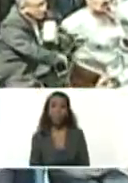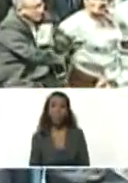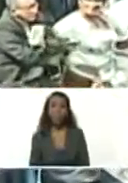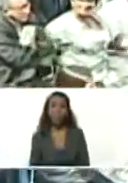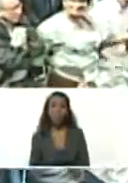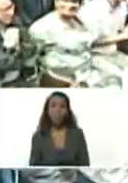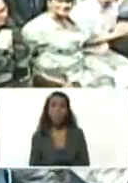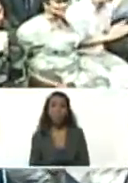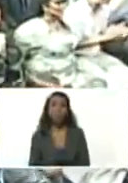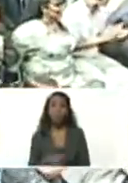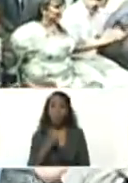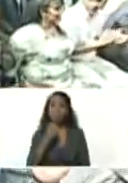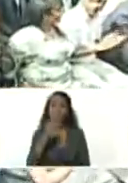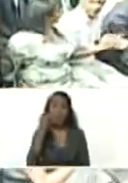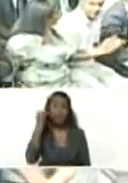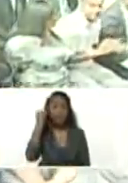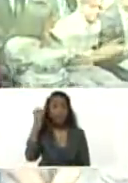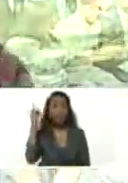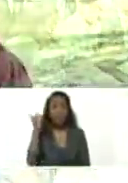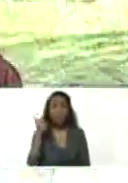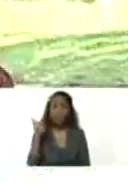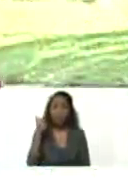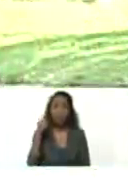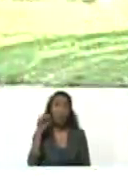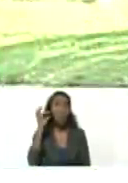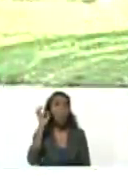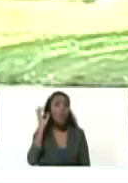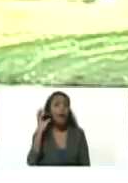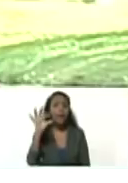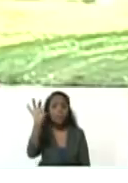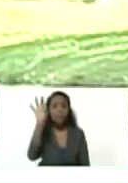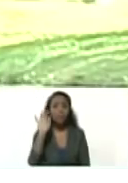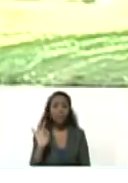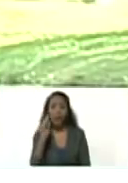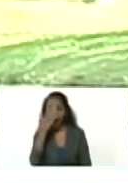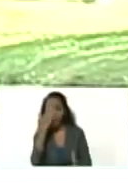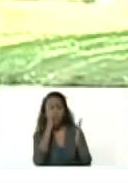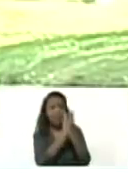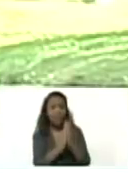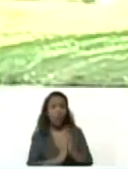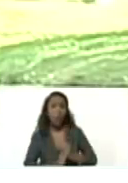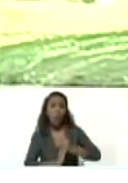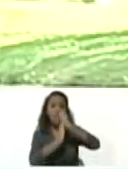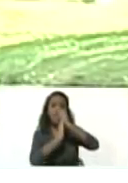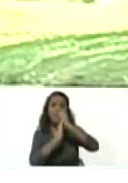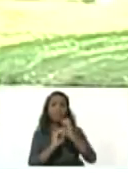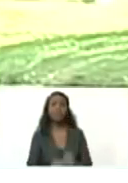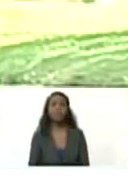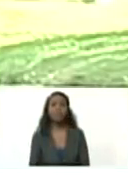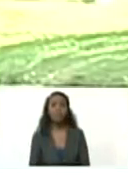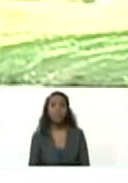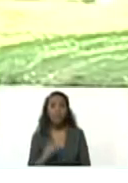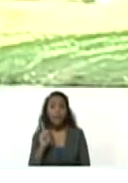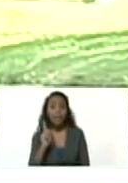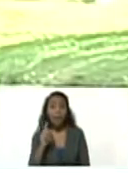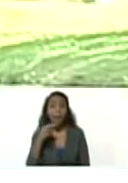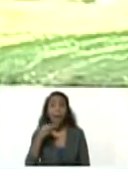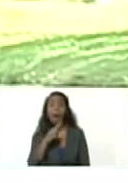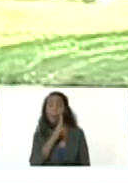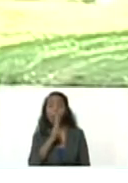Qué buena idea, pastora. La sí. Mujer al frente, como guía. Así es. Y es la madre, es la